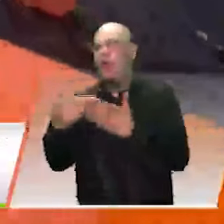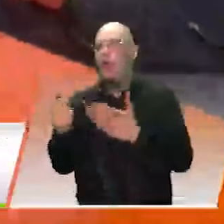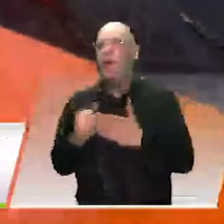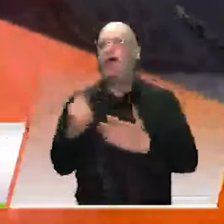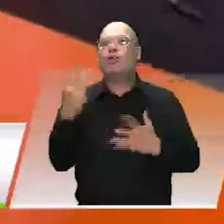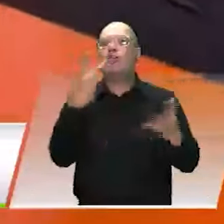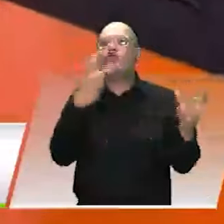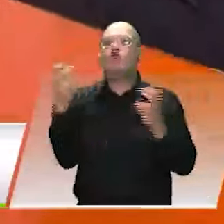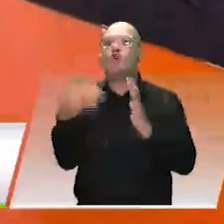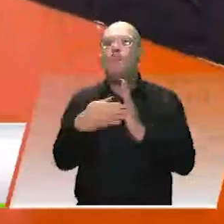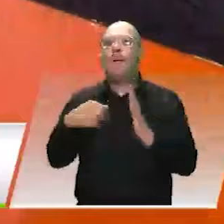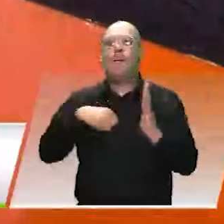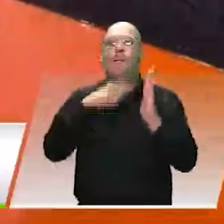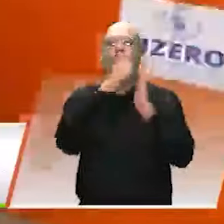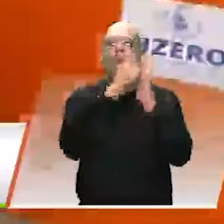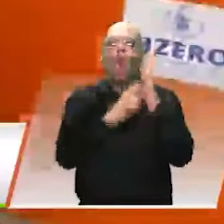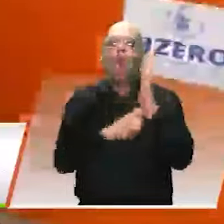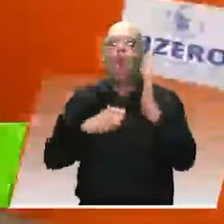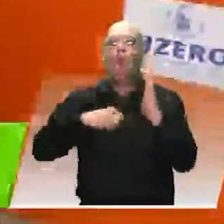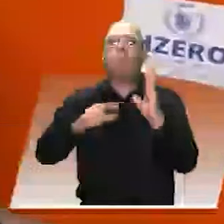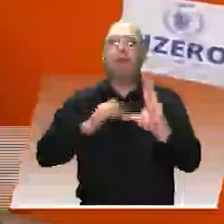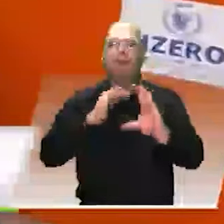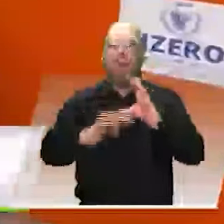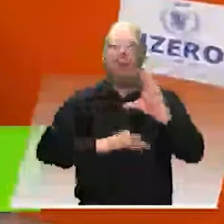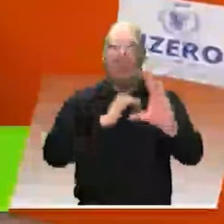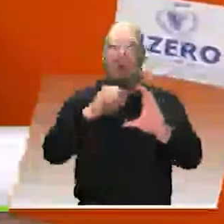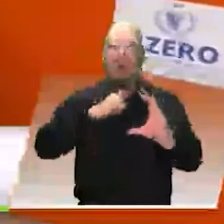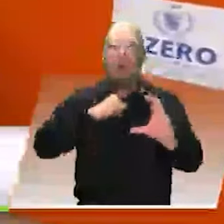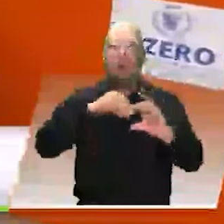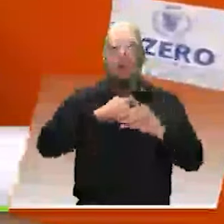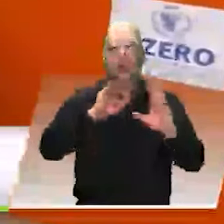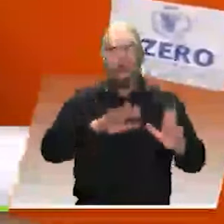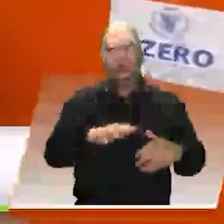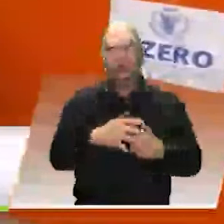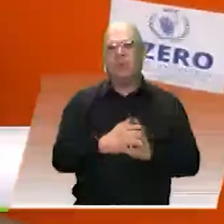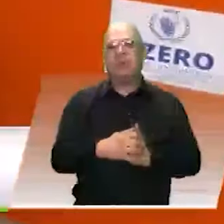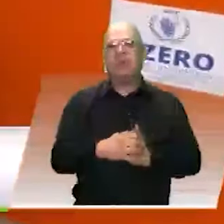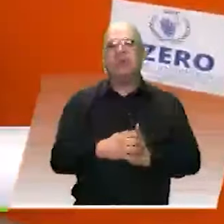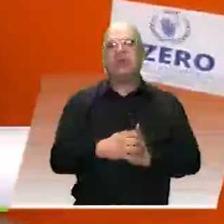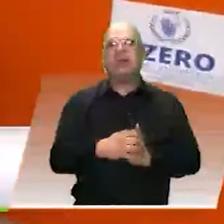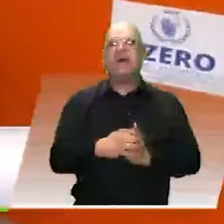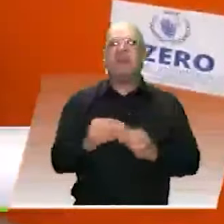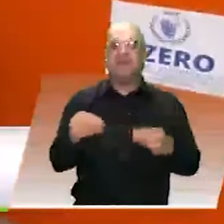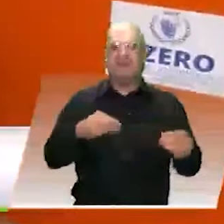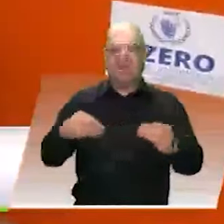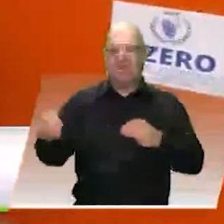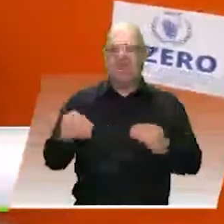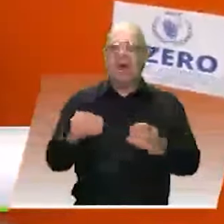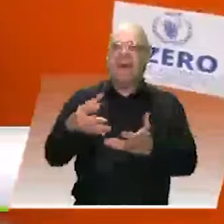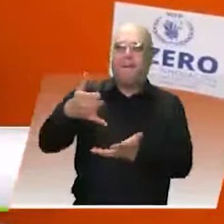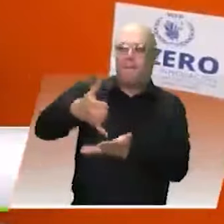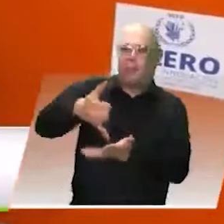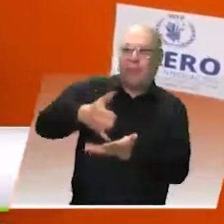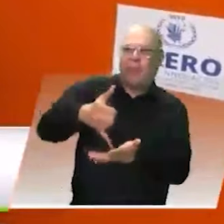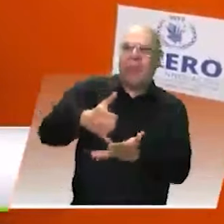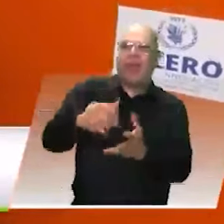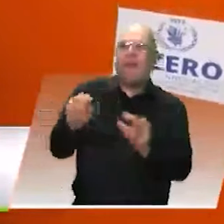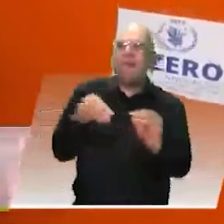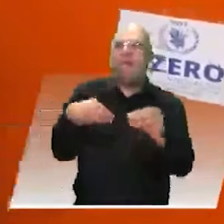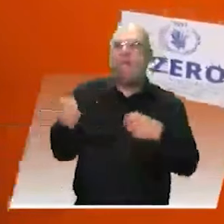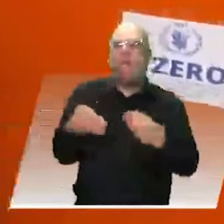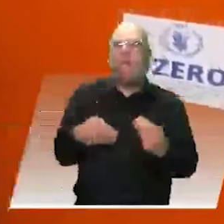tiene consignando el reciclaje. Más que todo son chatarra, plástico, botellas plásticas, botas de